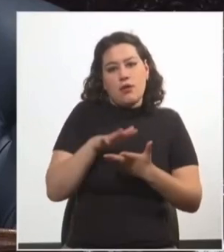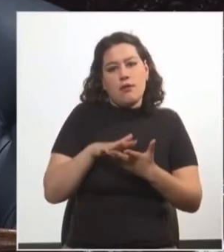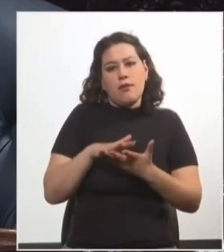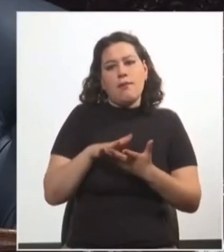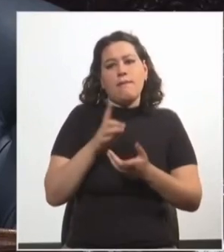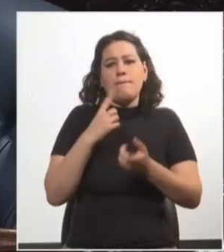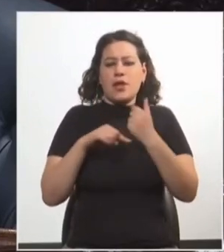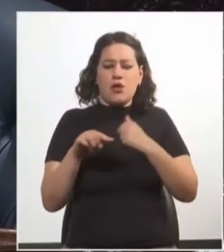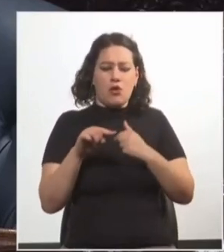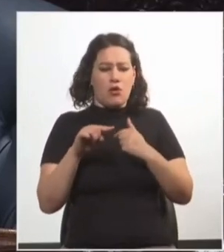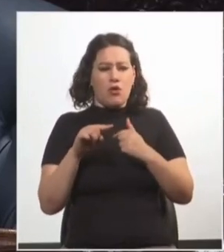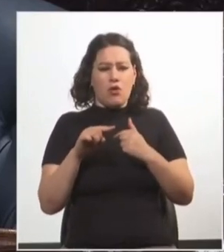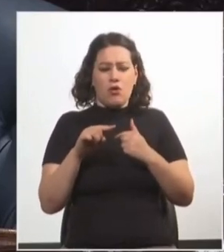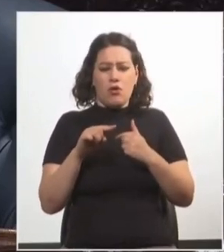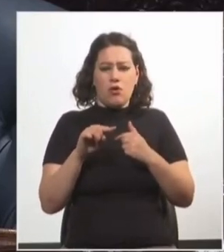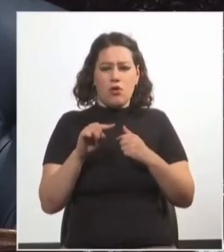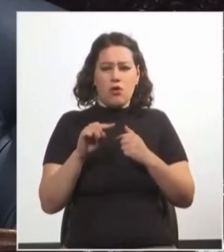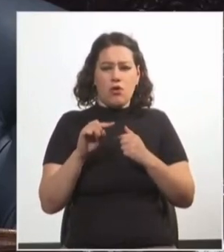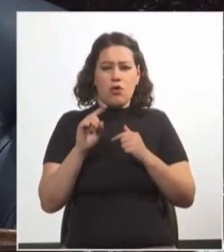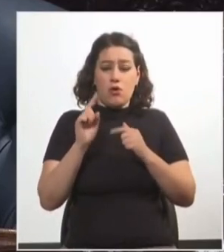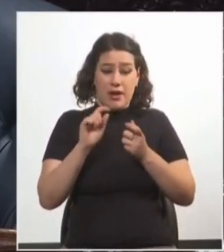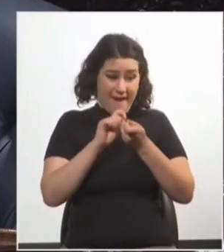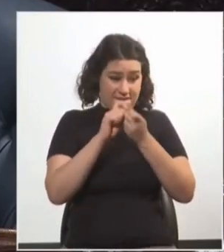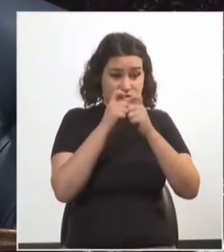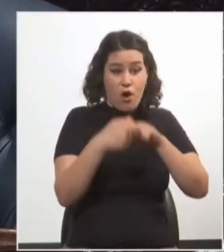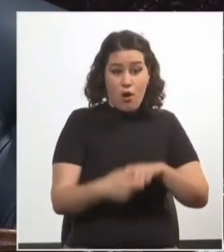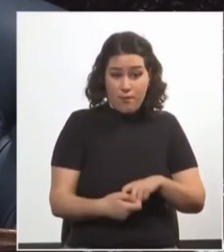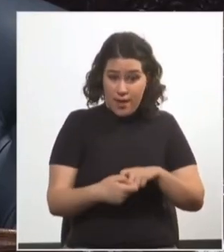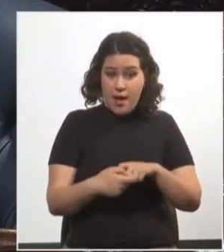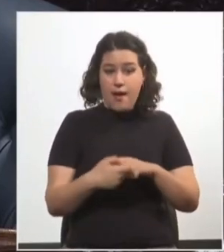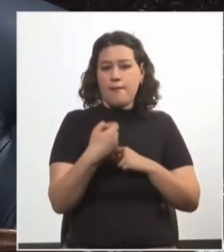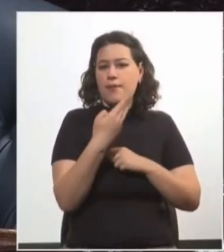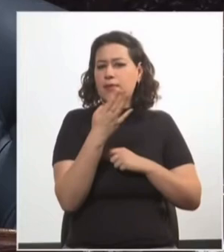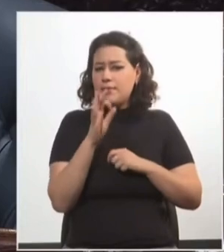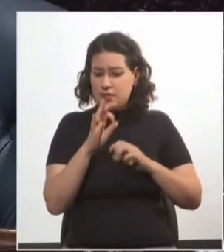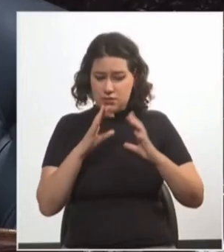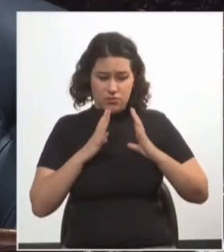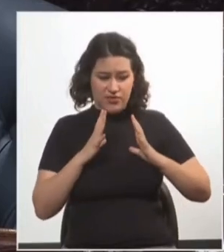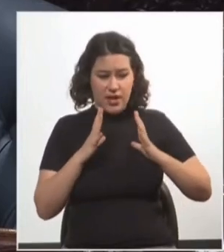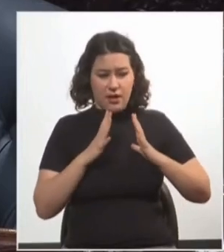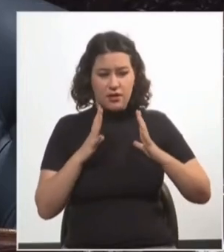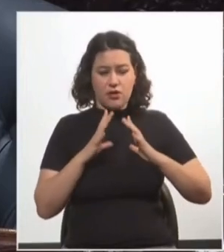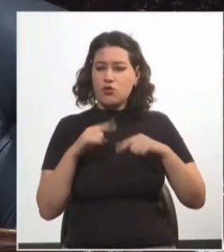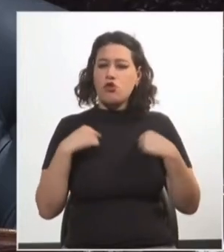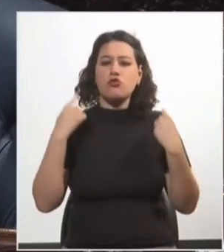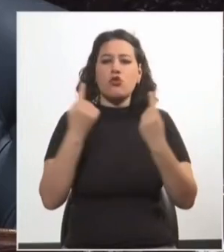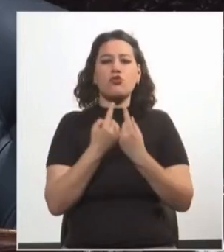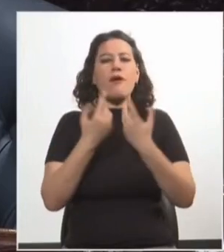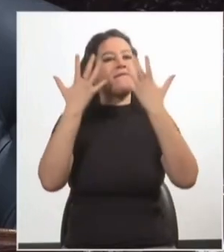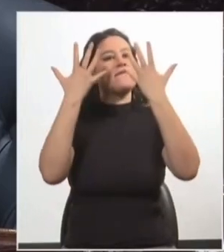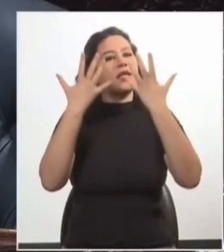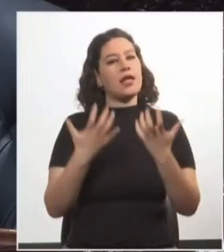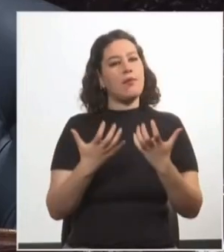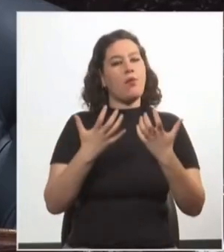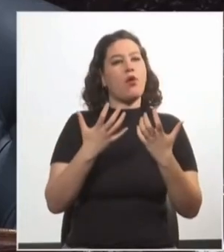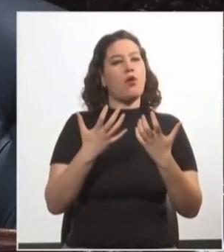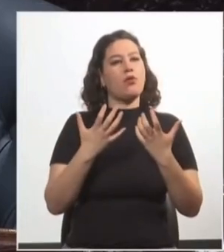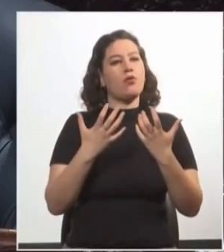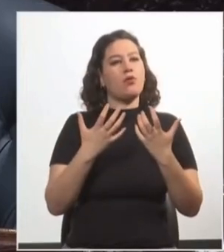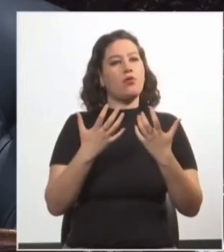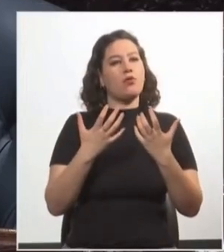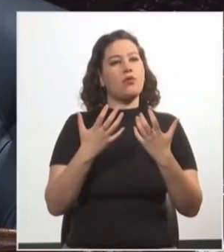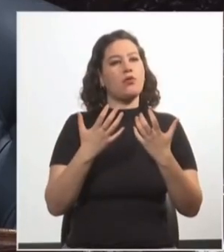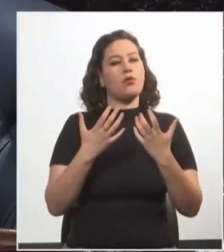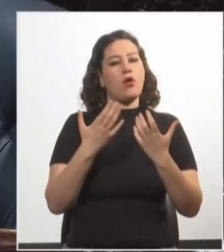sino porque a una reforma de la seguridad social nosotros le exigimos que tenga niveles